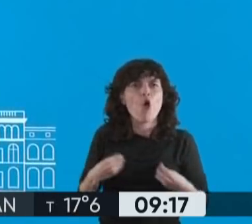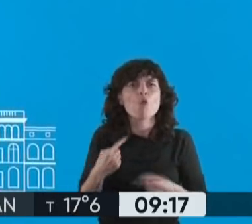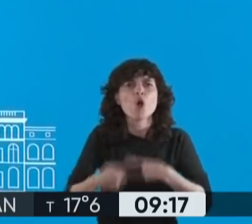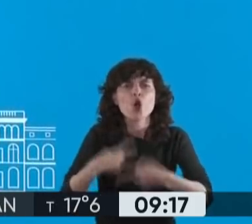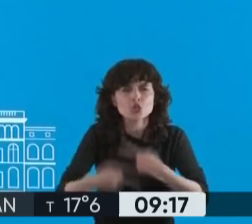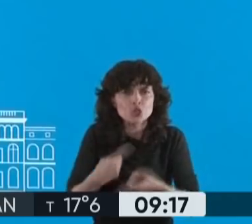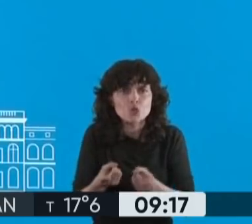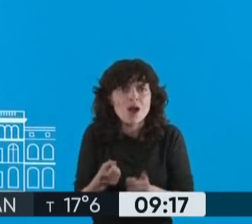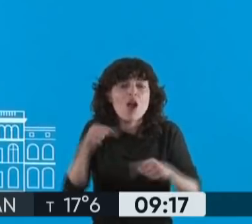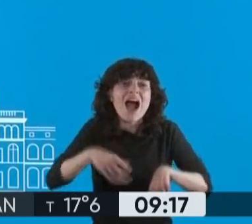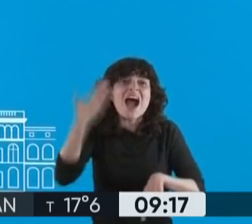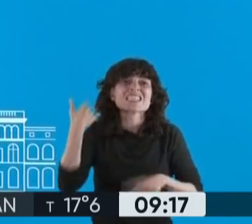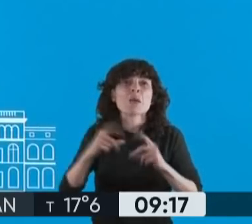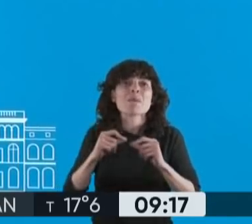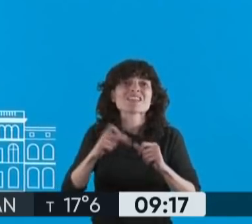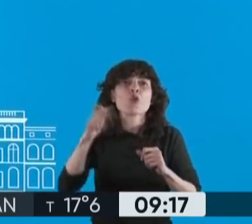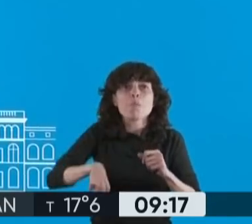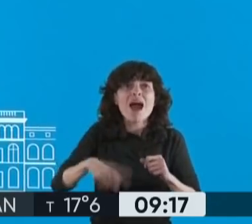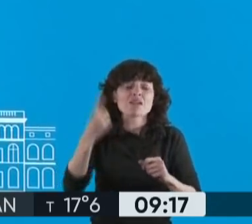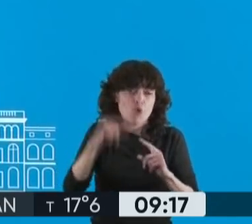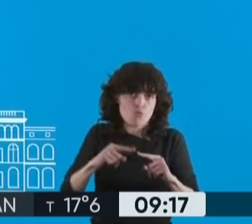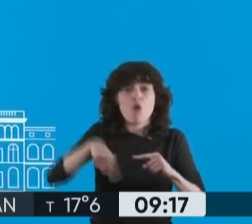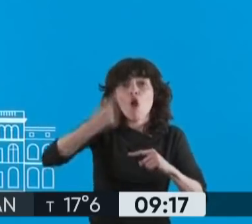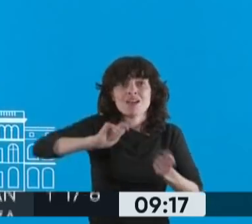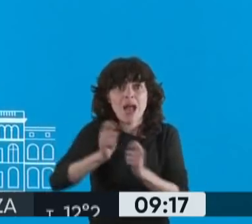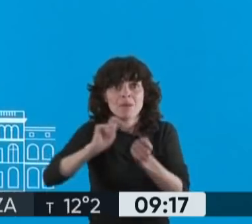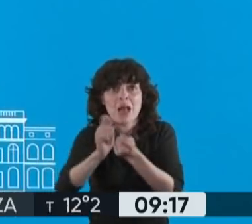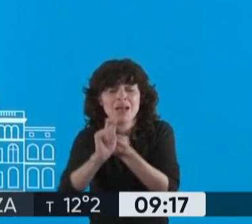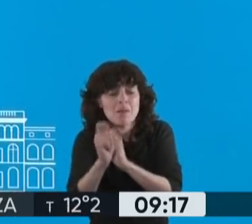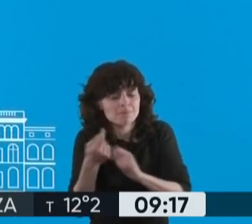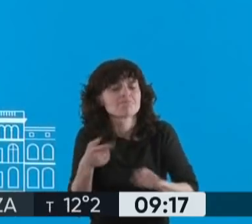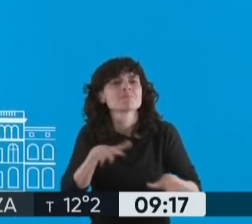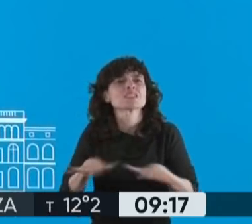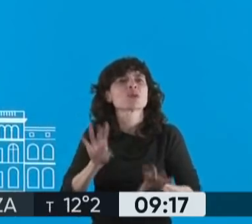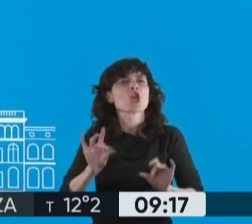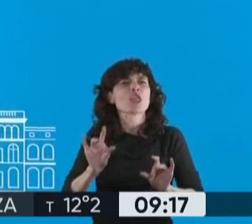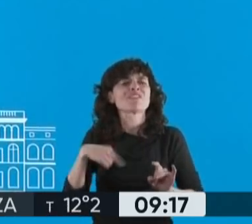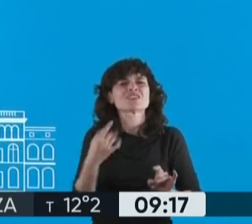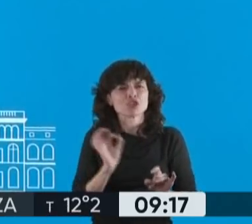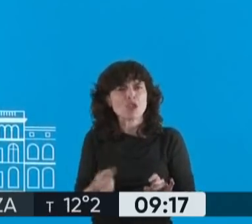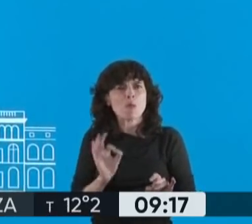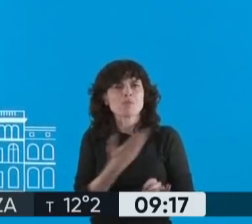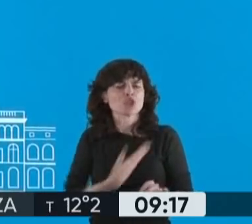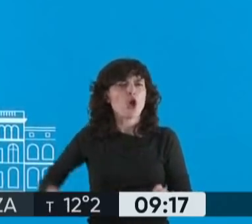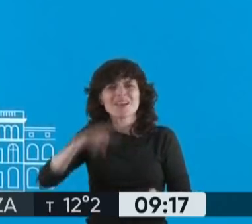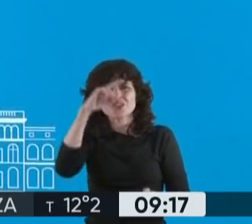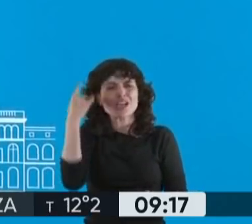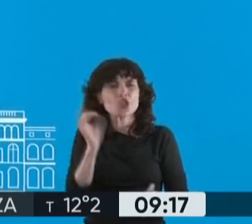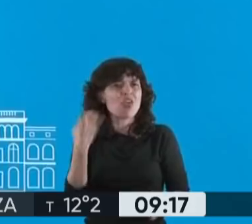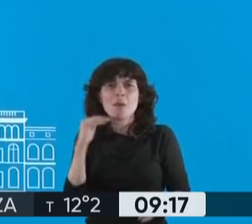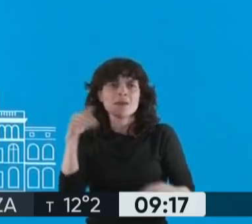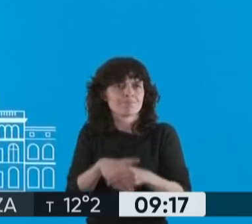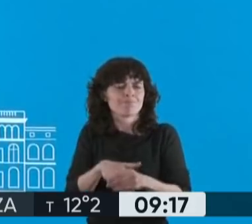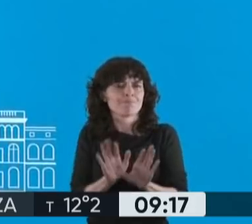del trigo subió un día, ayer había bajado ya un poco, pero es una situación muy compleja donde efectivamente el Gobierno Nacional tiene que intervenir